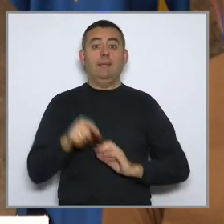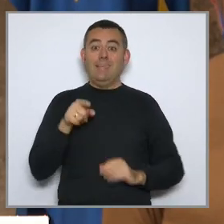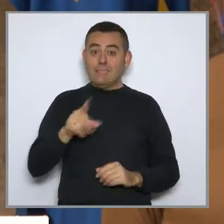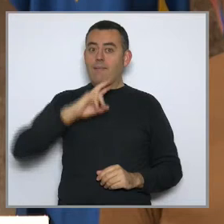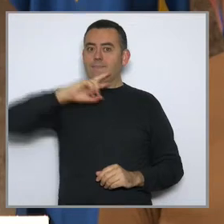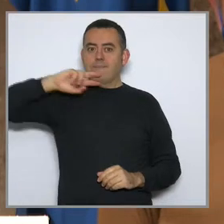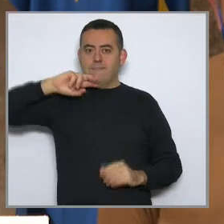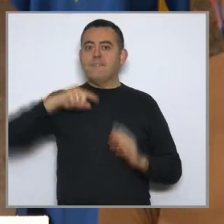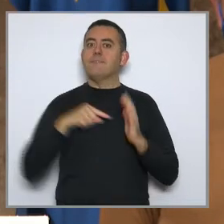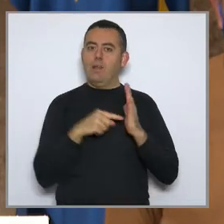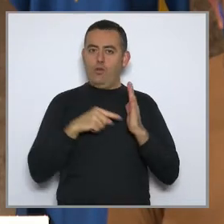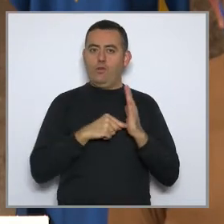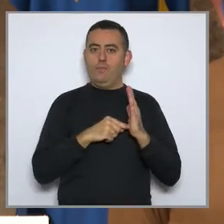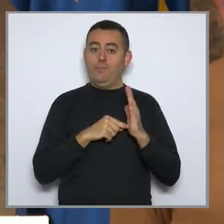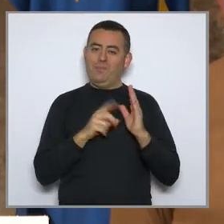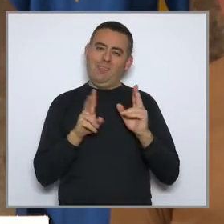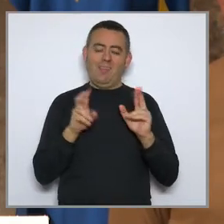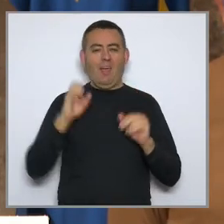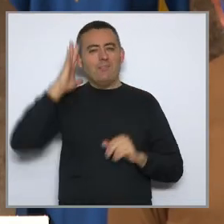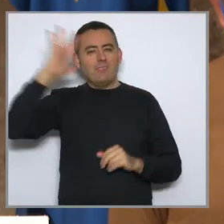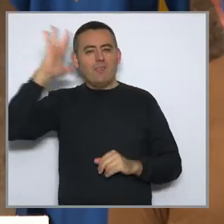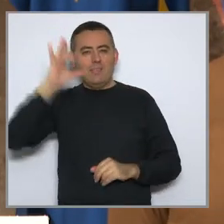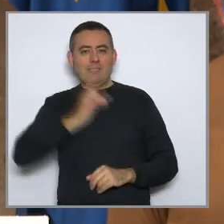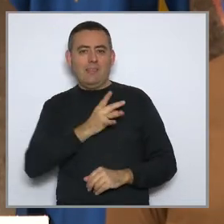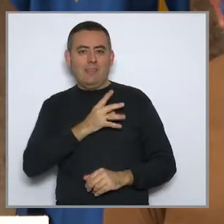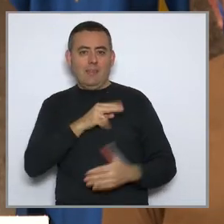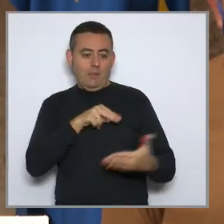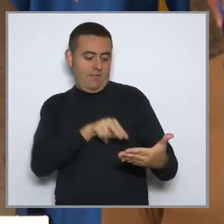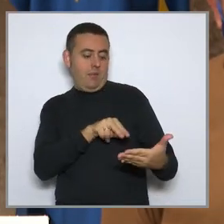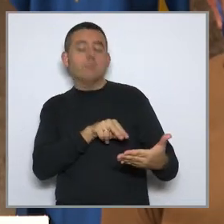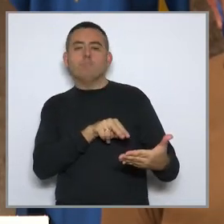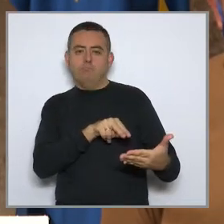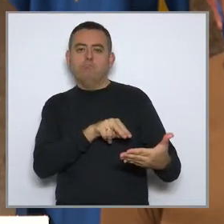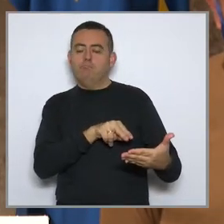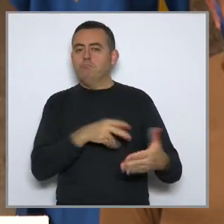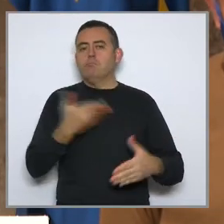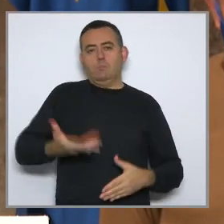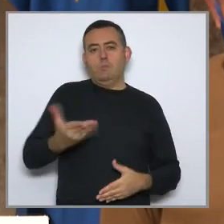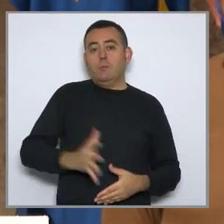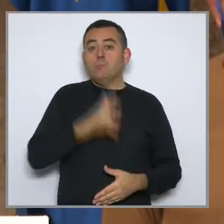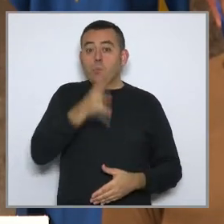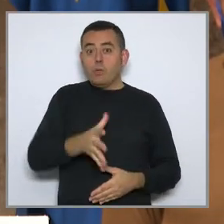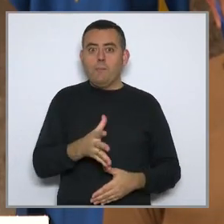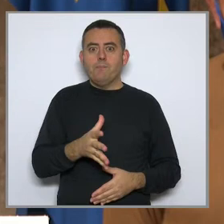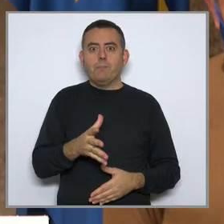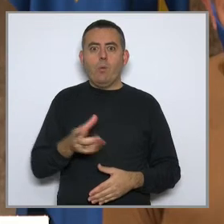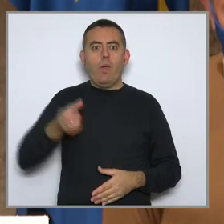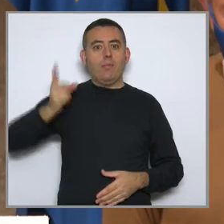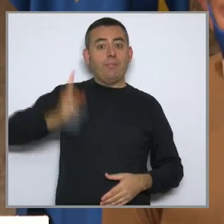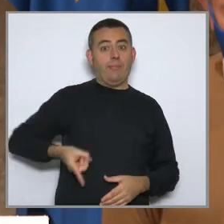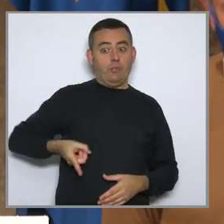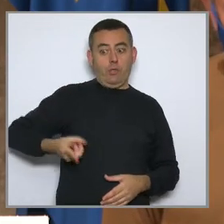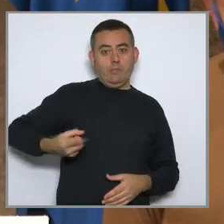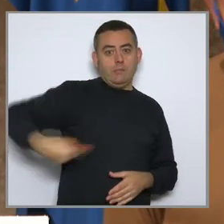vista sindical, desde el punto de vista político, este acuerdo. La unidad en la toma de decisiones, en la adopción